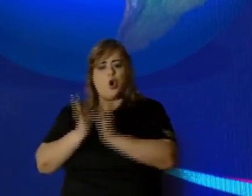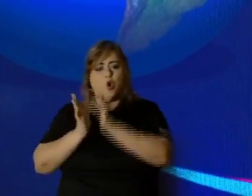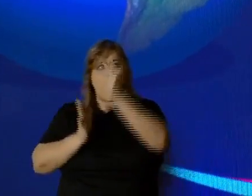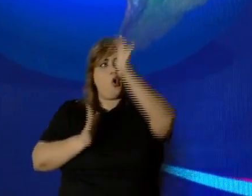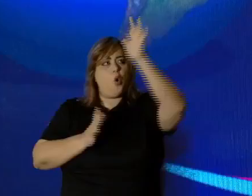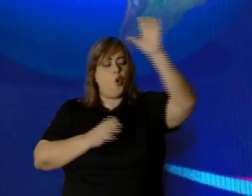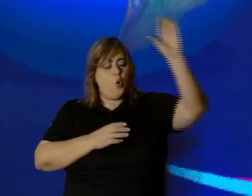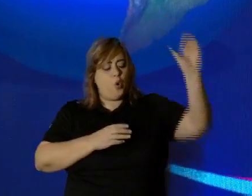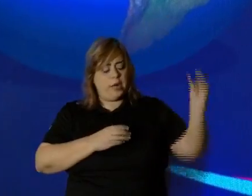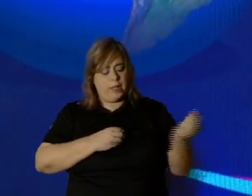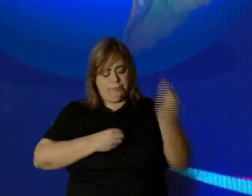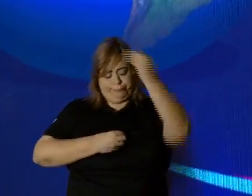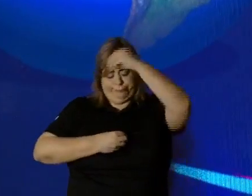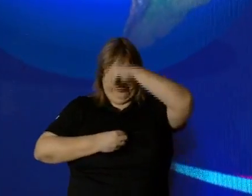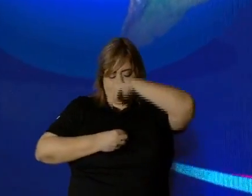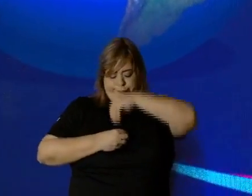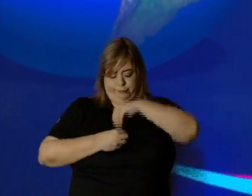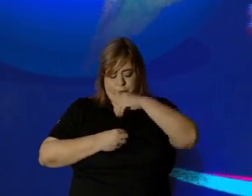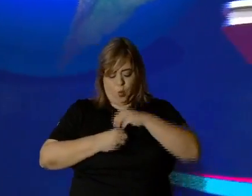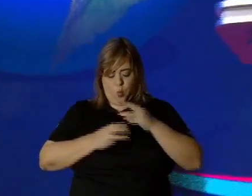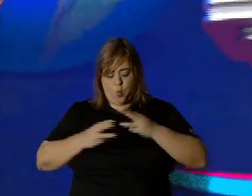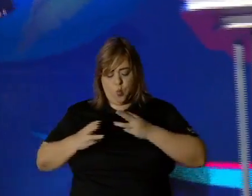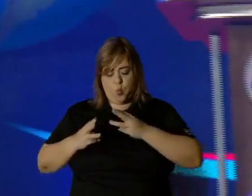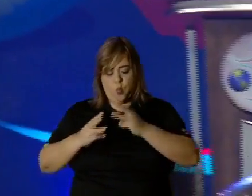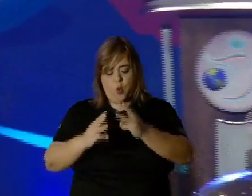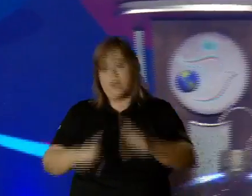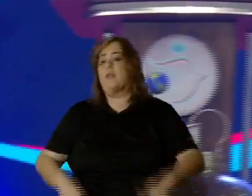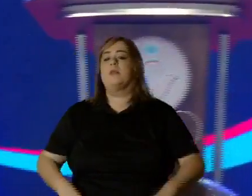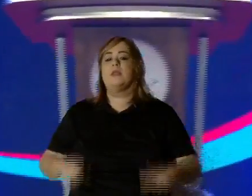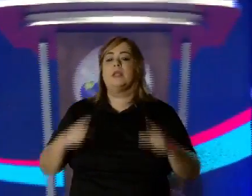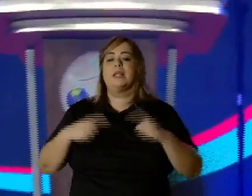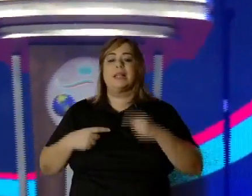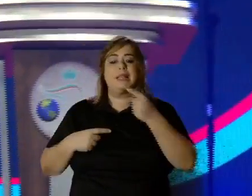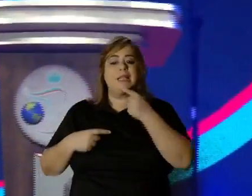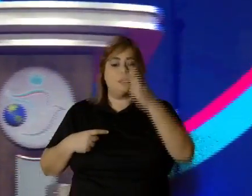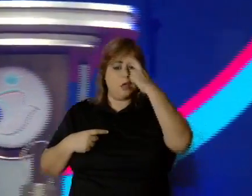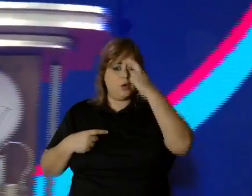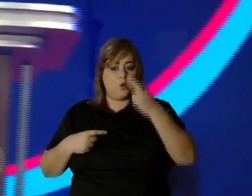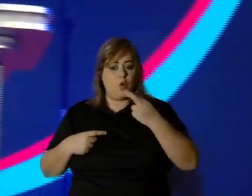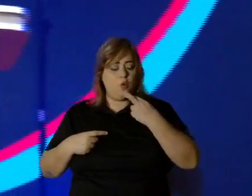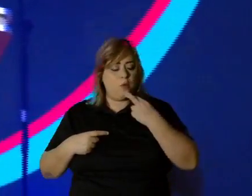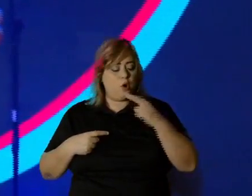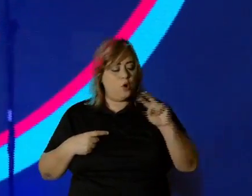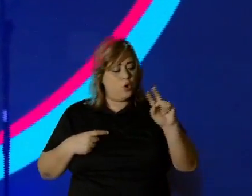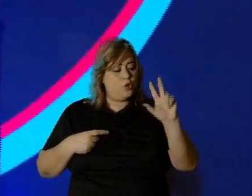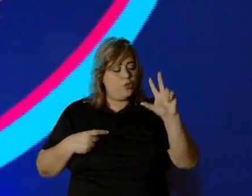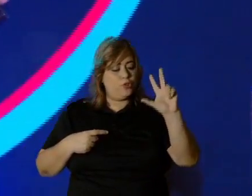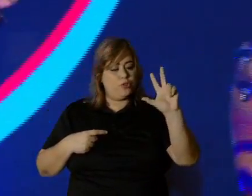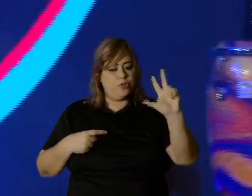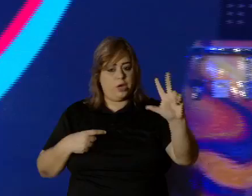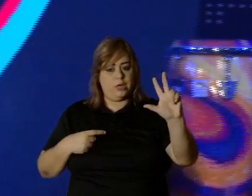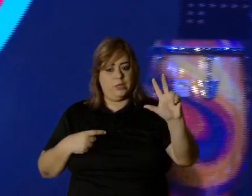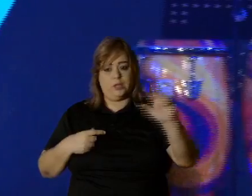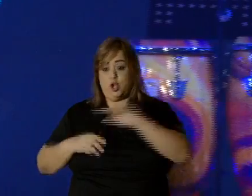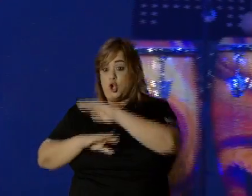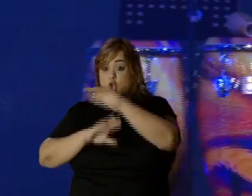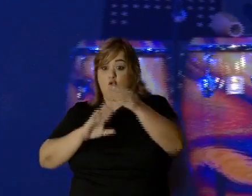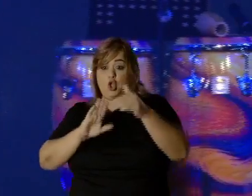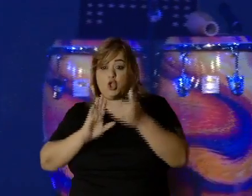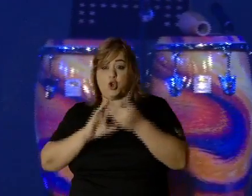es un estilo de vida. La Biblia declara y dice en Romanos 3:23 que por cuanto todos pecaron,